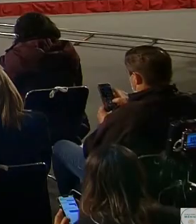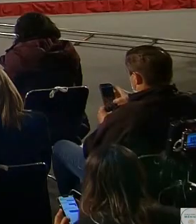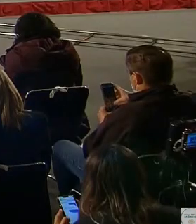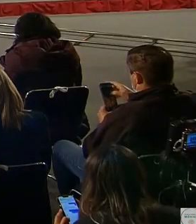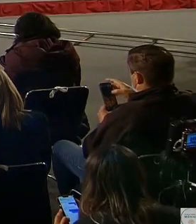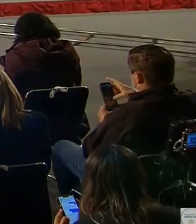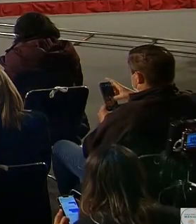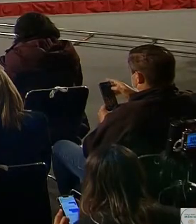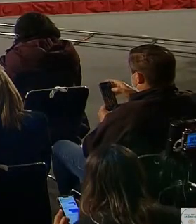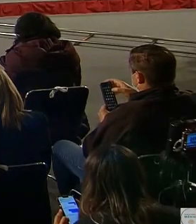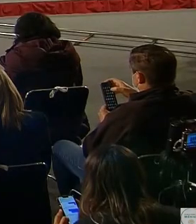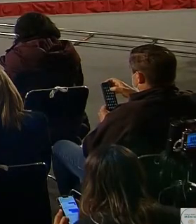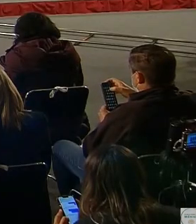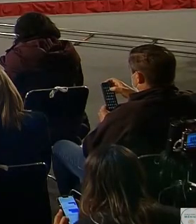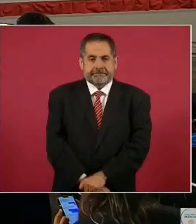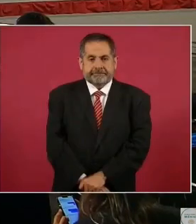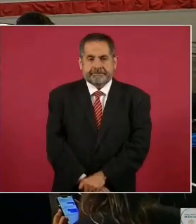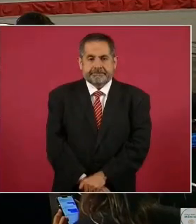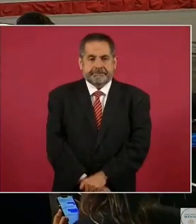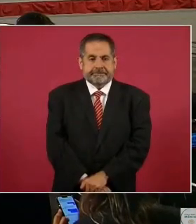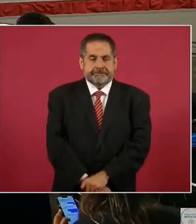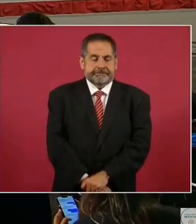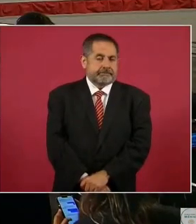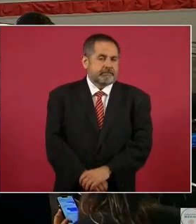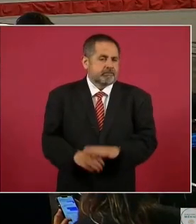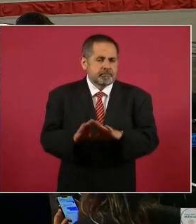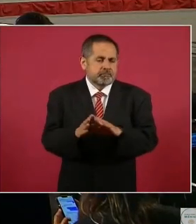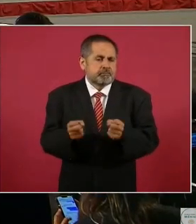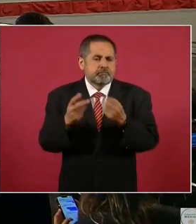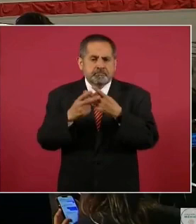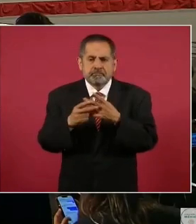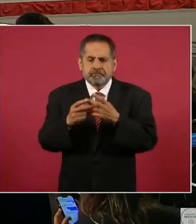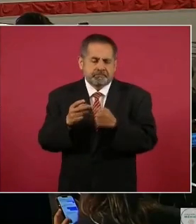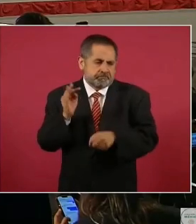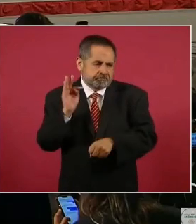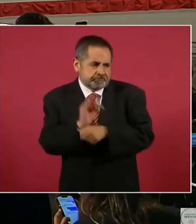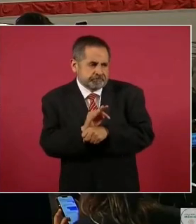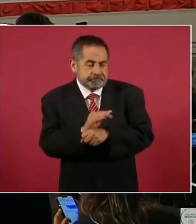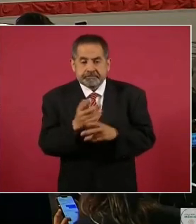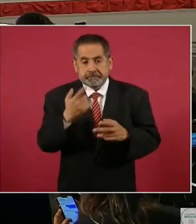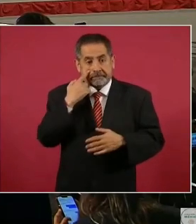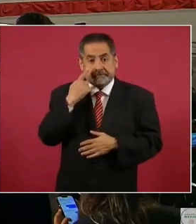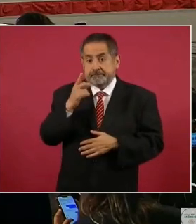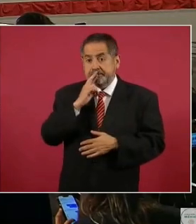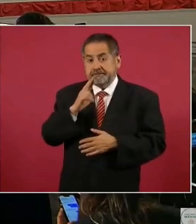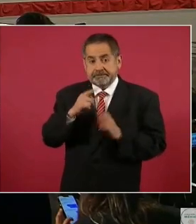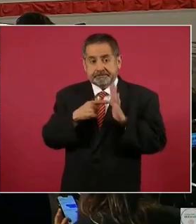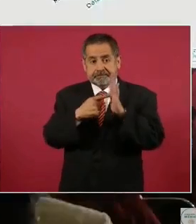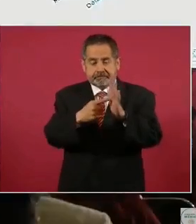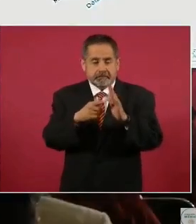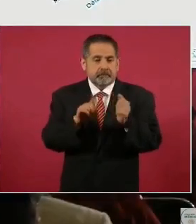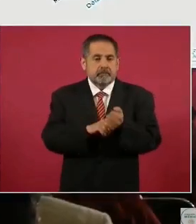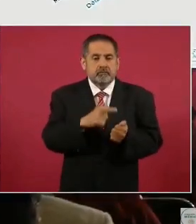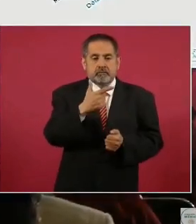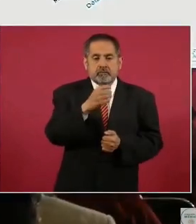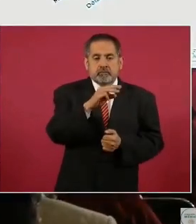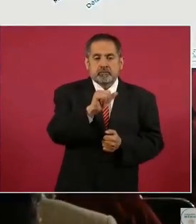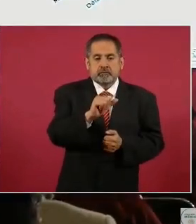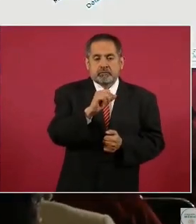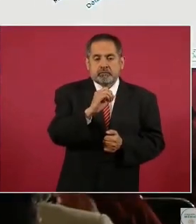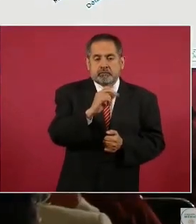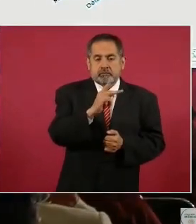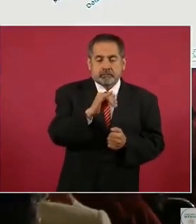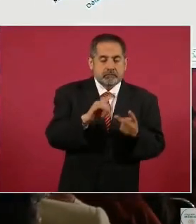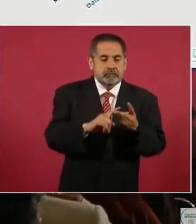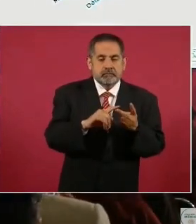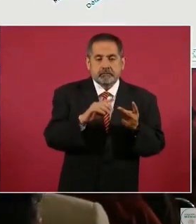la guardia en beneficio de la seguridad de aquí vemos que de estos resultados que tenemos de goma de opio ampolletas de